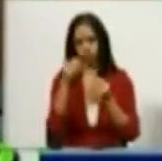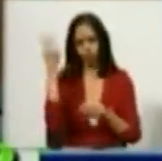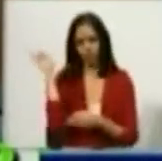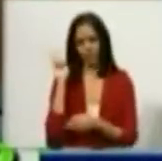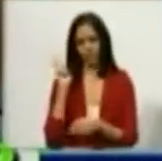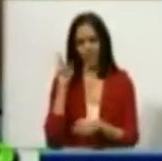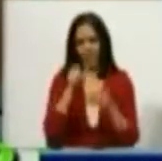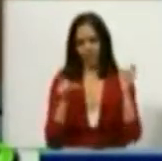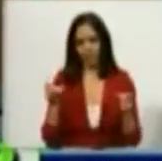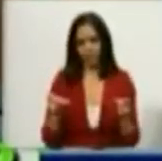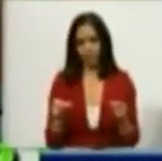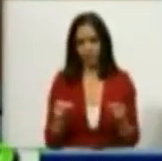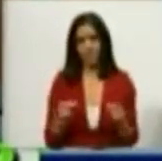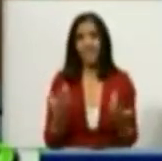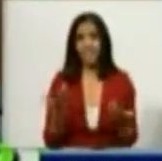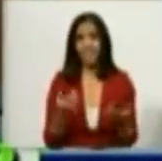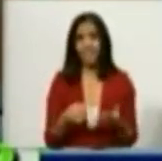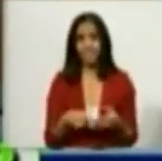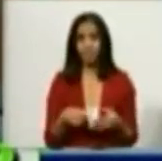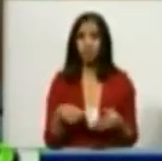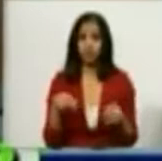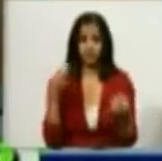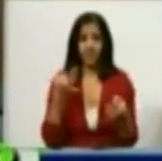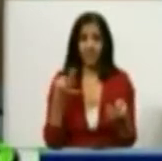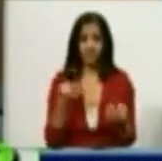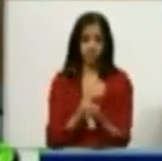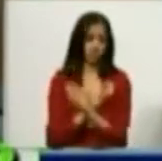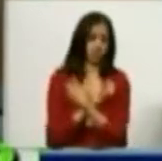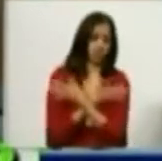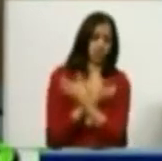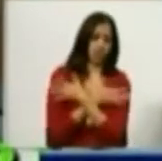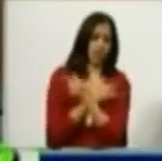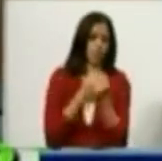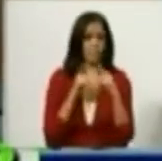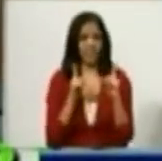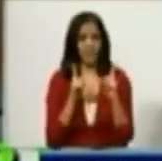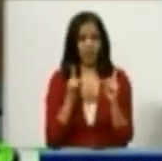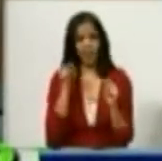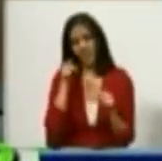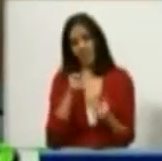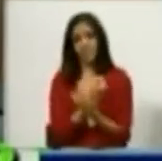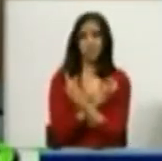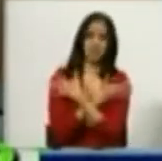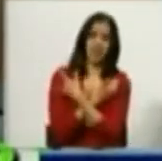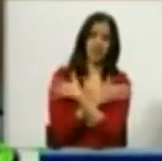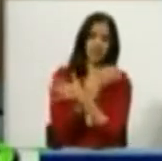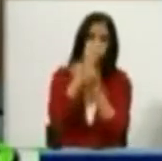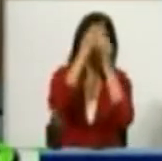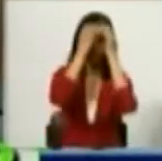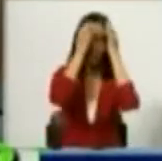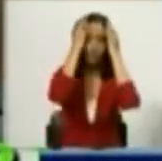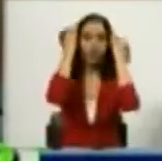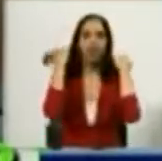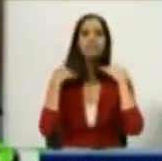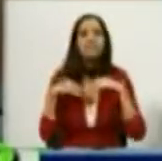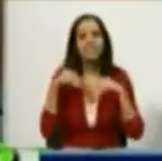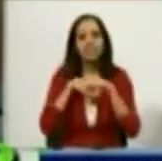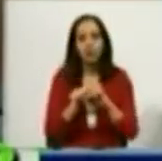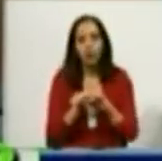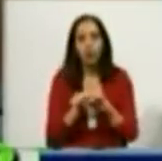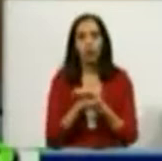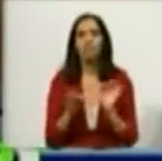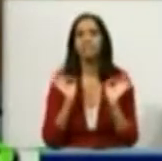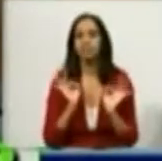es cierto son marginales pero en esa marginalidad se esconde quizás su mayor